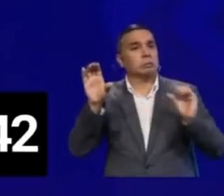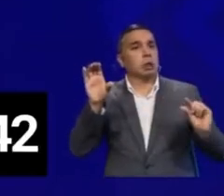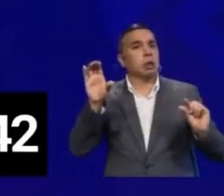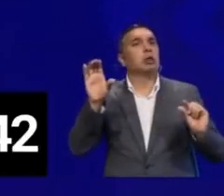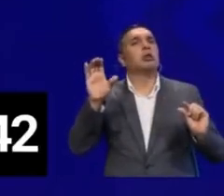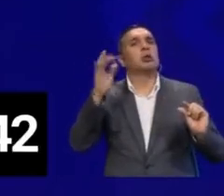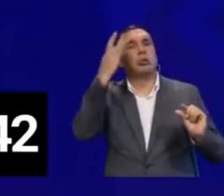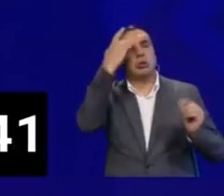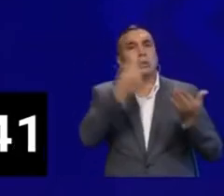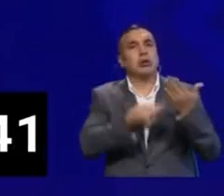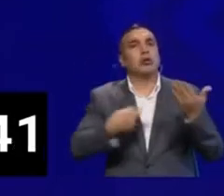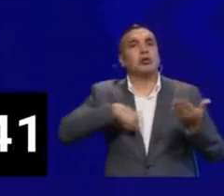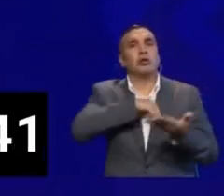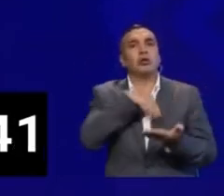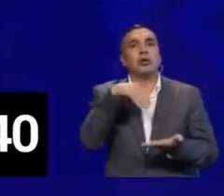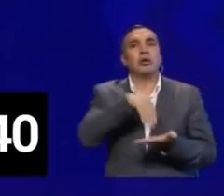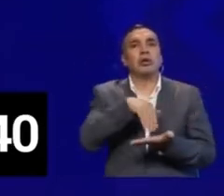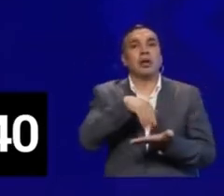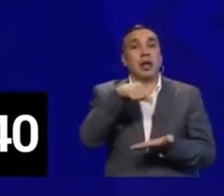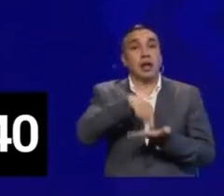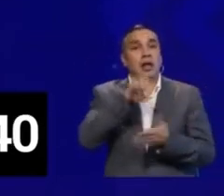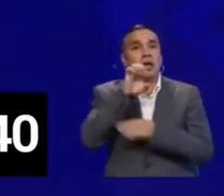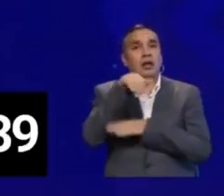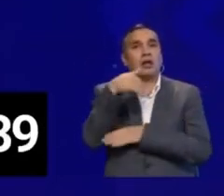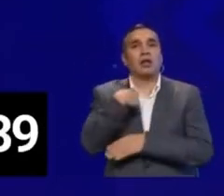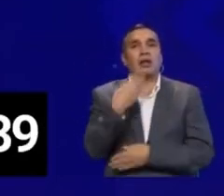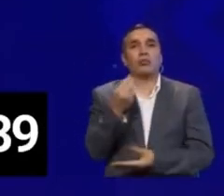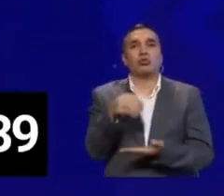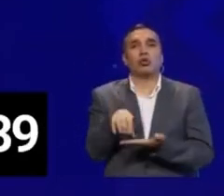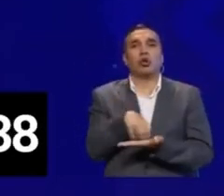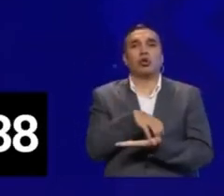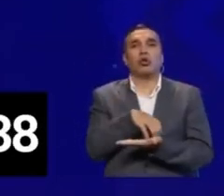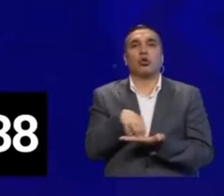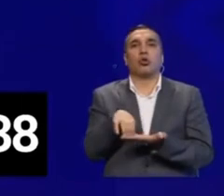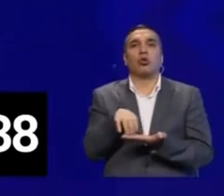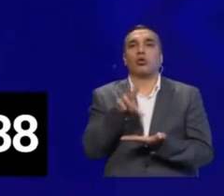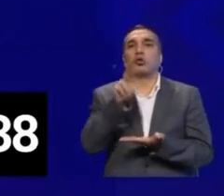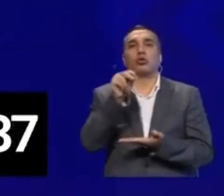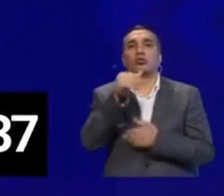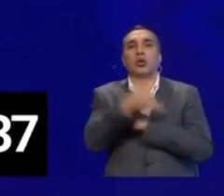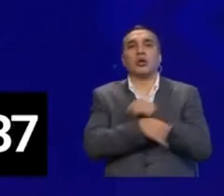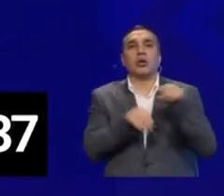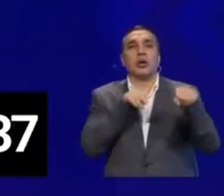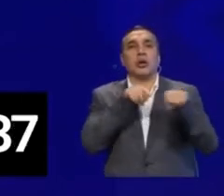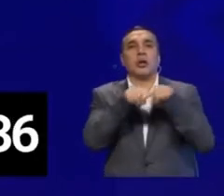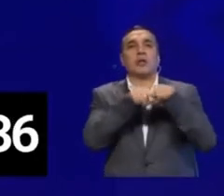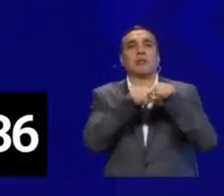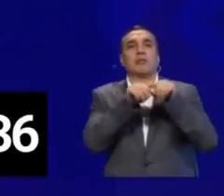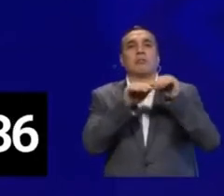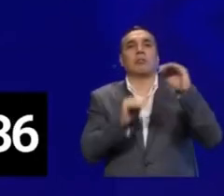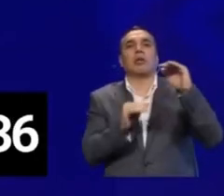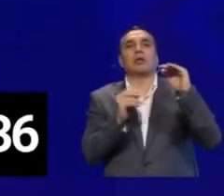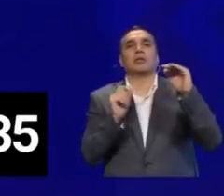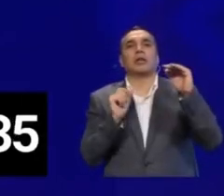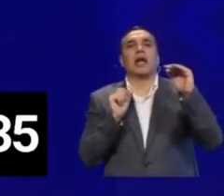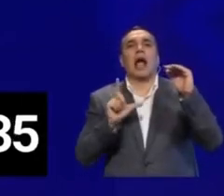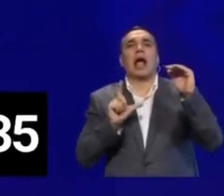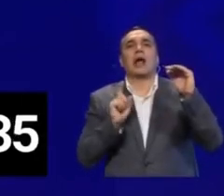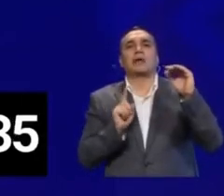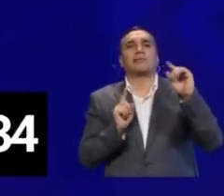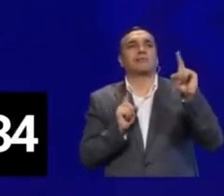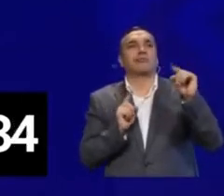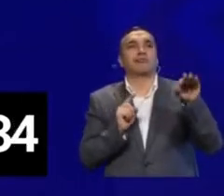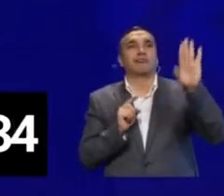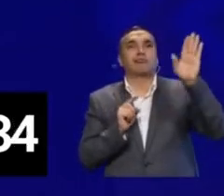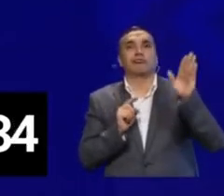tenemos mucha incertidumbre en nuestro país. No es un país competitivo, es demasiado caro. Sobre